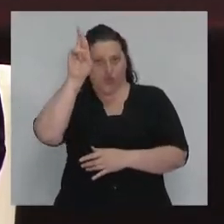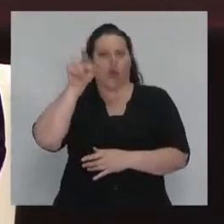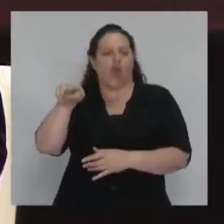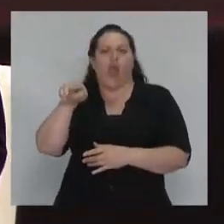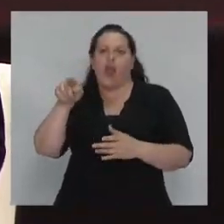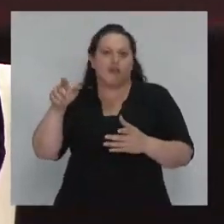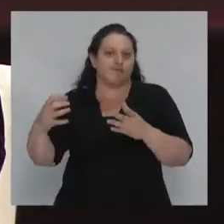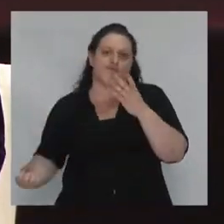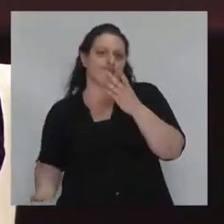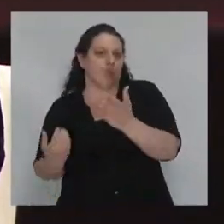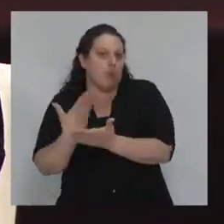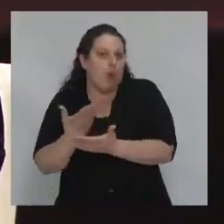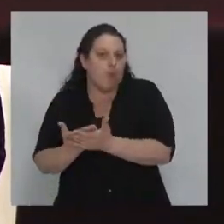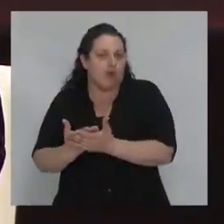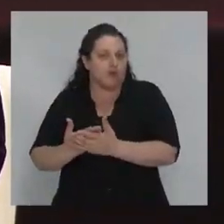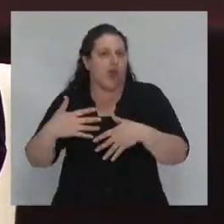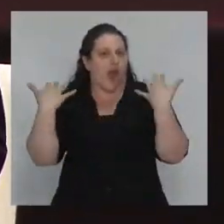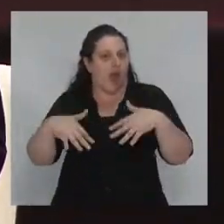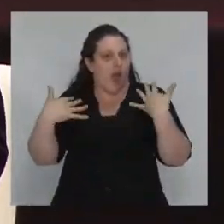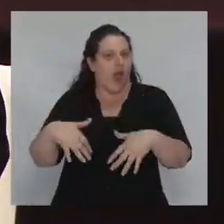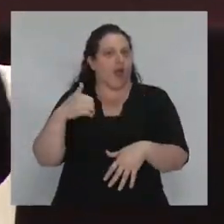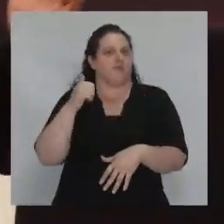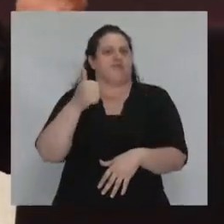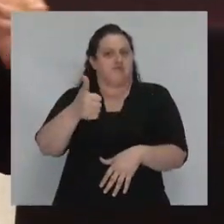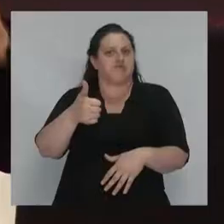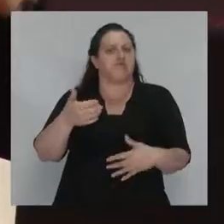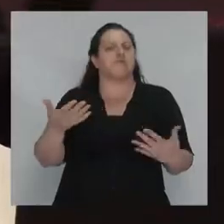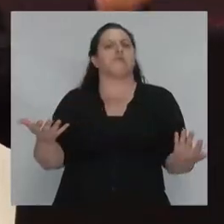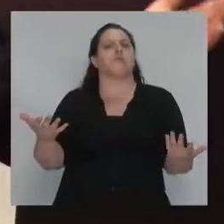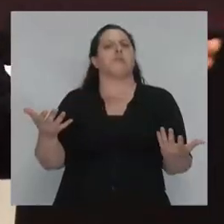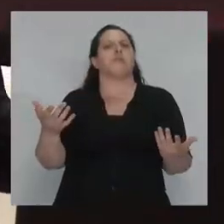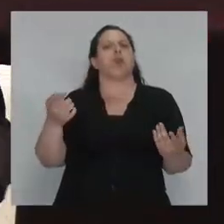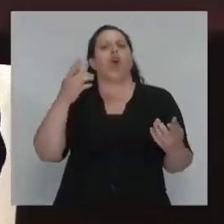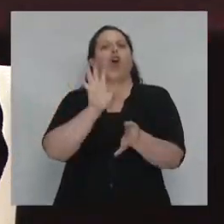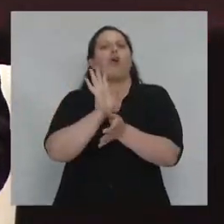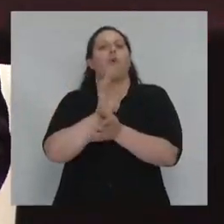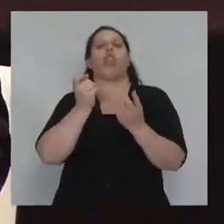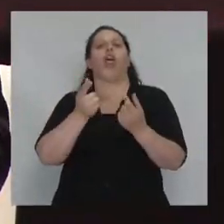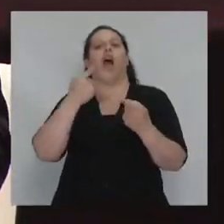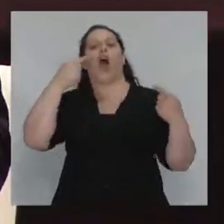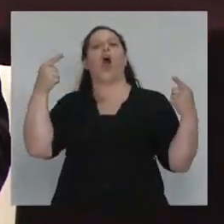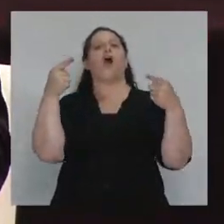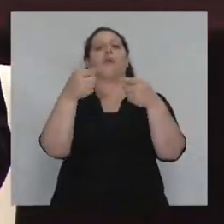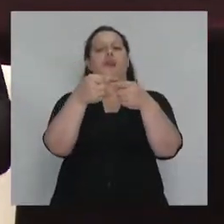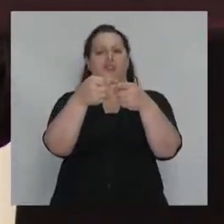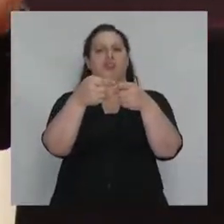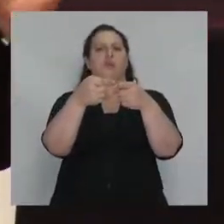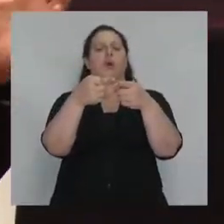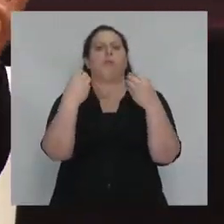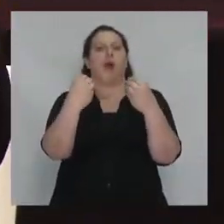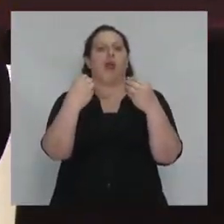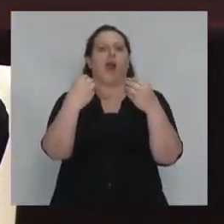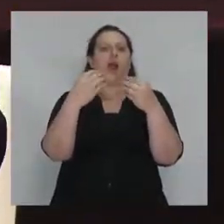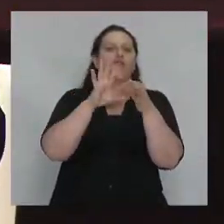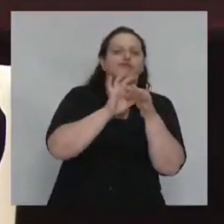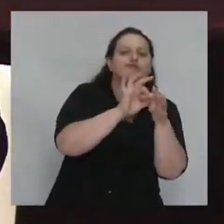muy audaz, una iniciativa que ponía un horizonte de